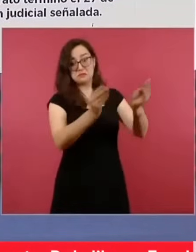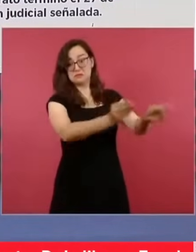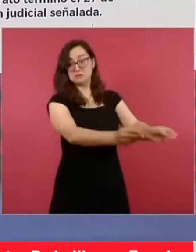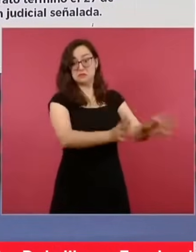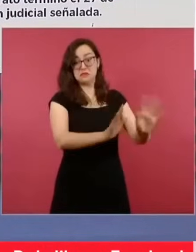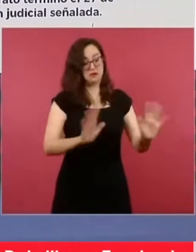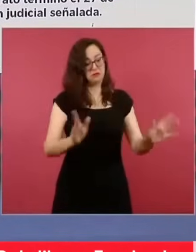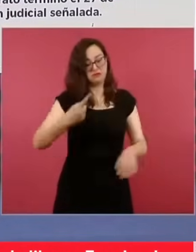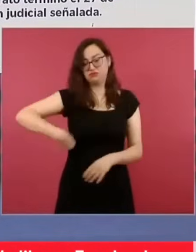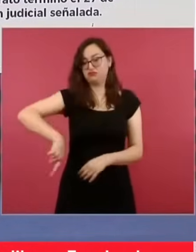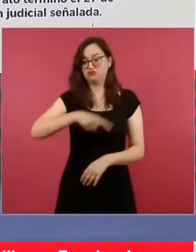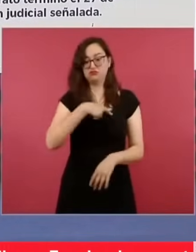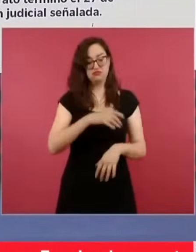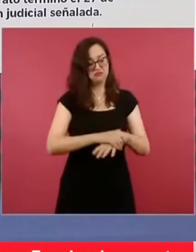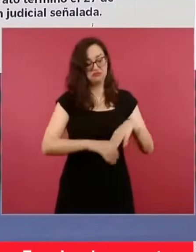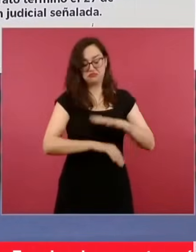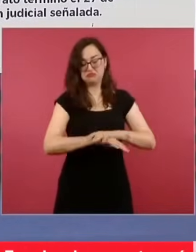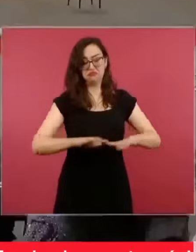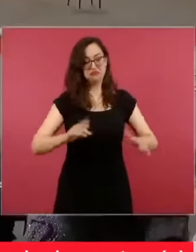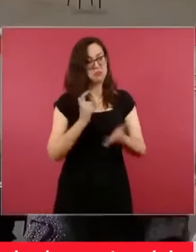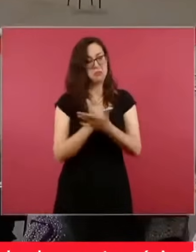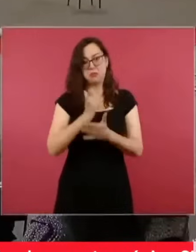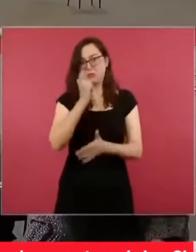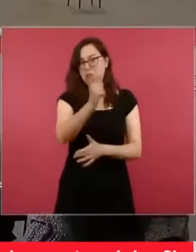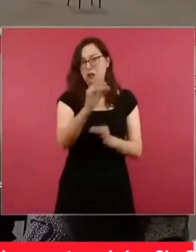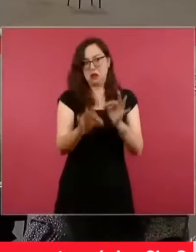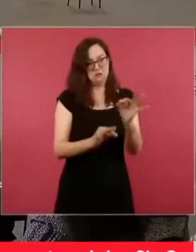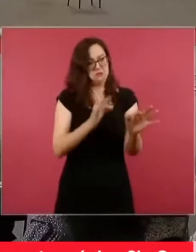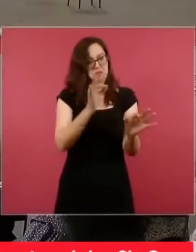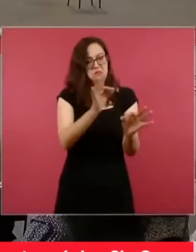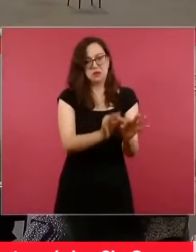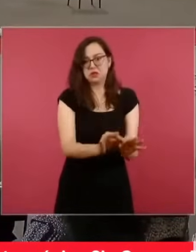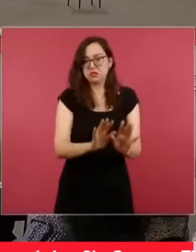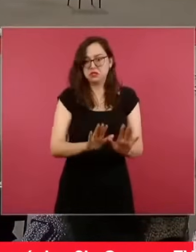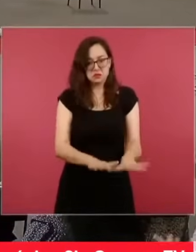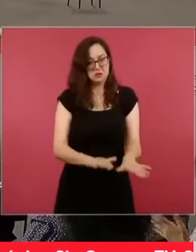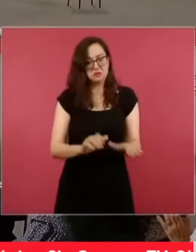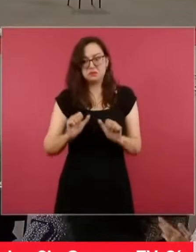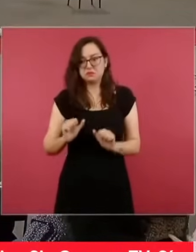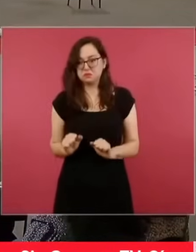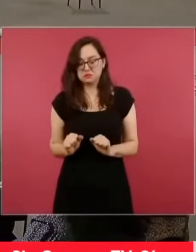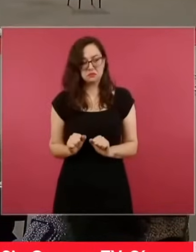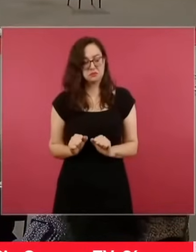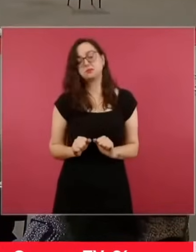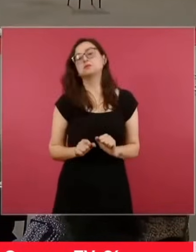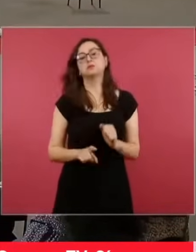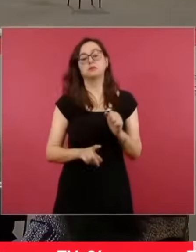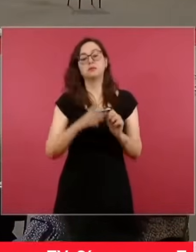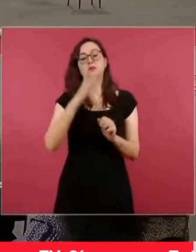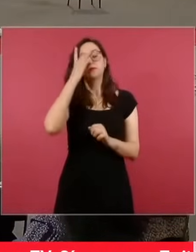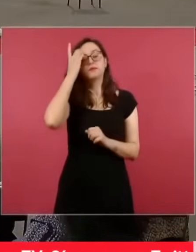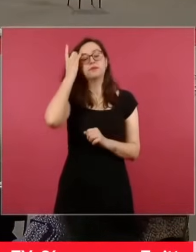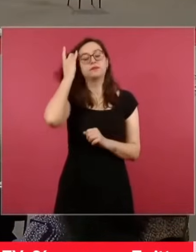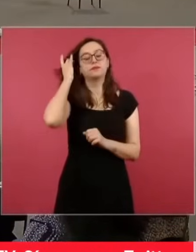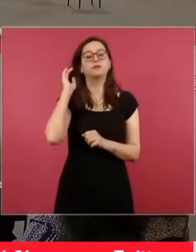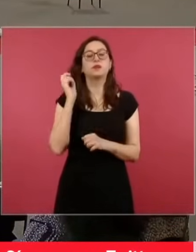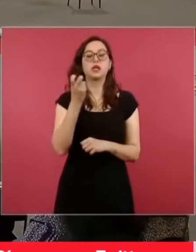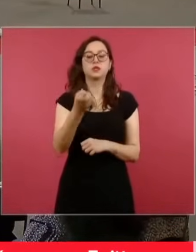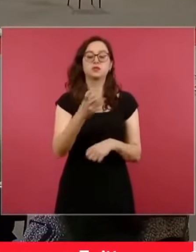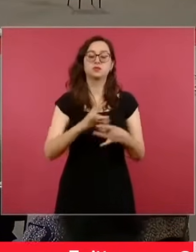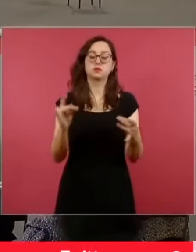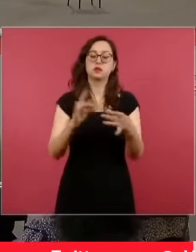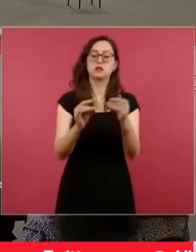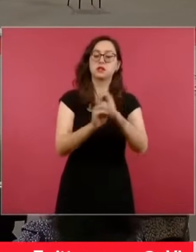se pagó para aclarar al señor Carlos Domínguez. Bueno, ¿cómo hemos combatido